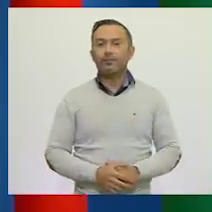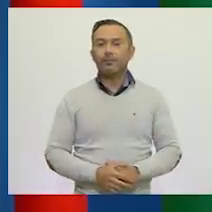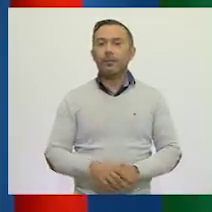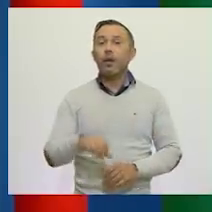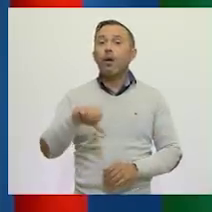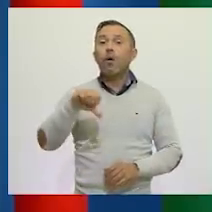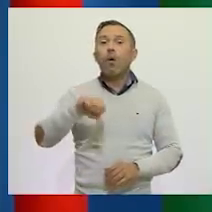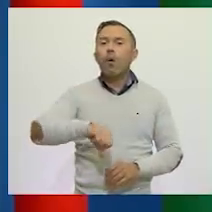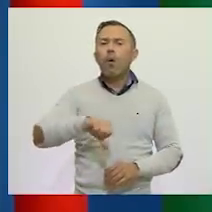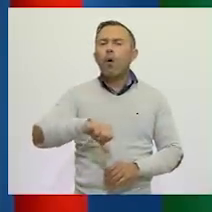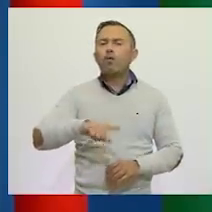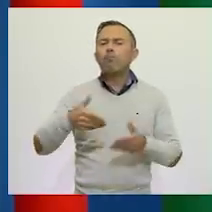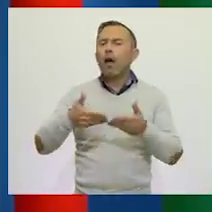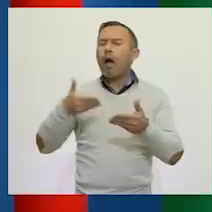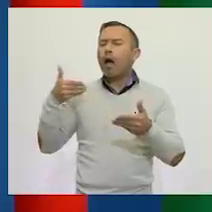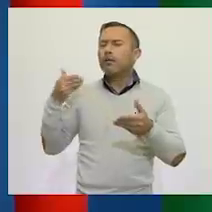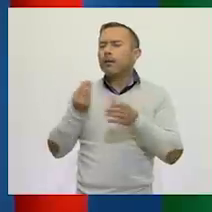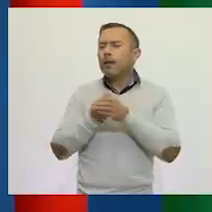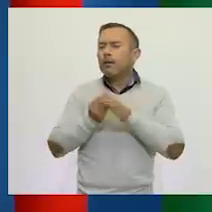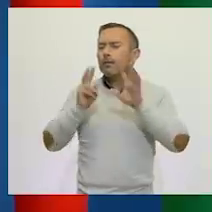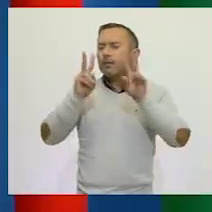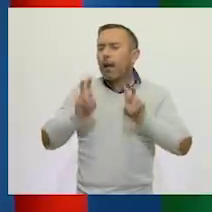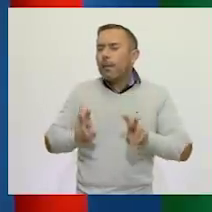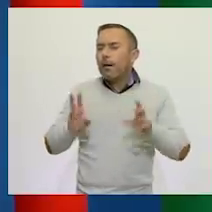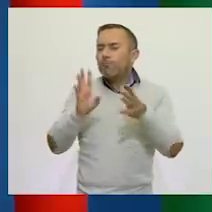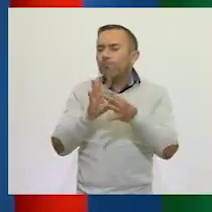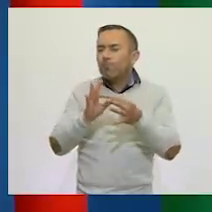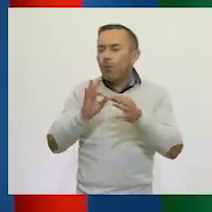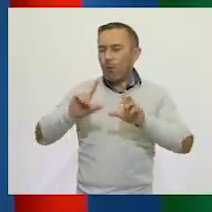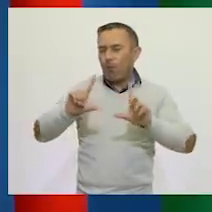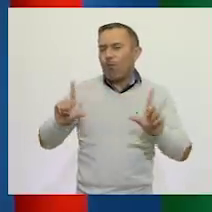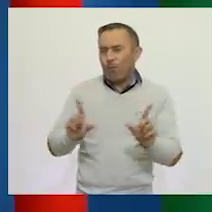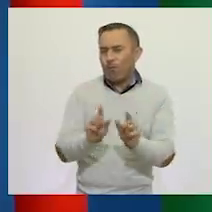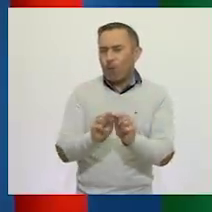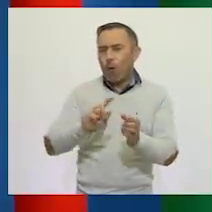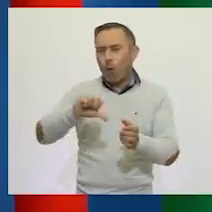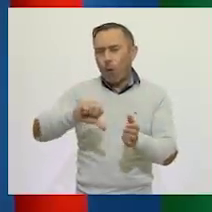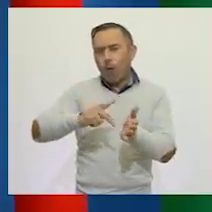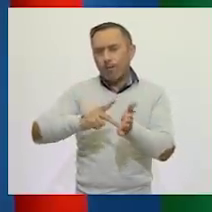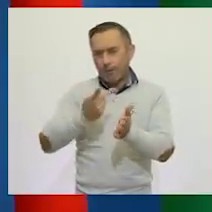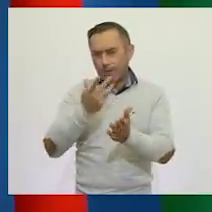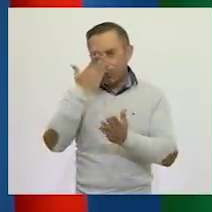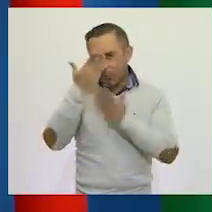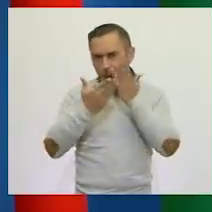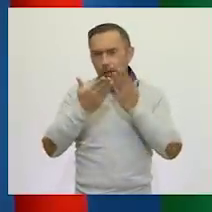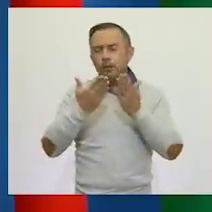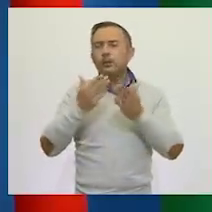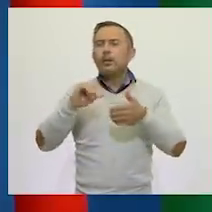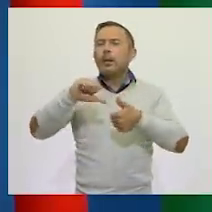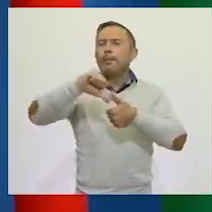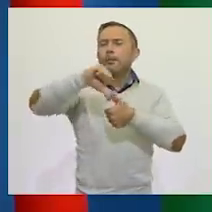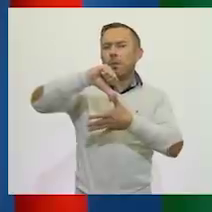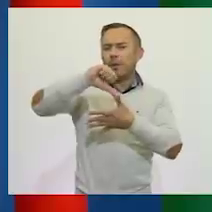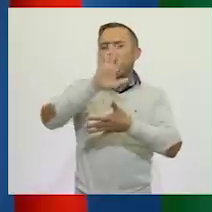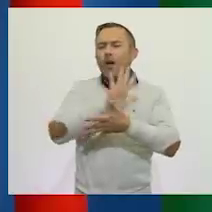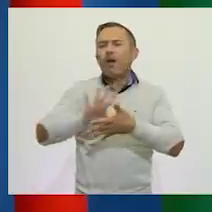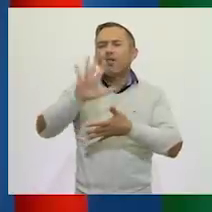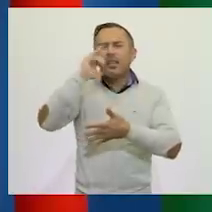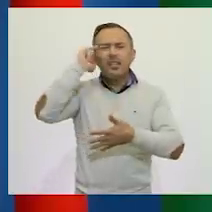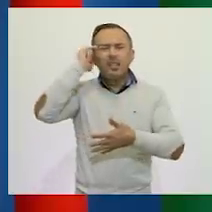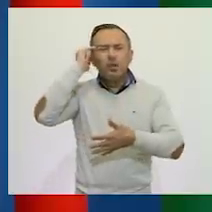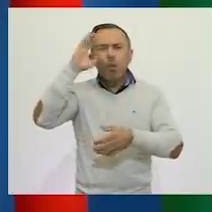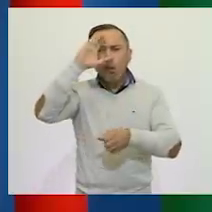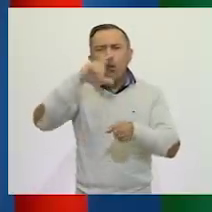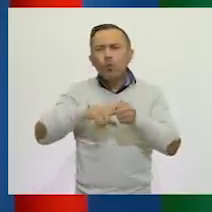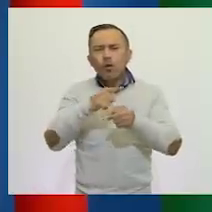haremos un repaso sobre las características principales de las culturas mesoamericanas. Recordemos sus aportes y en particular